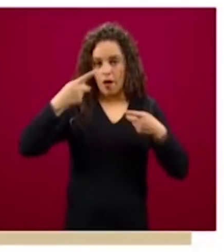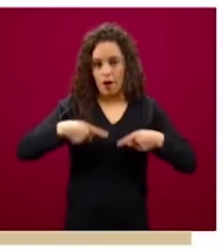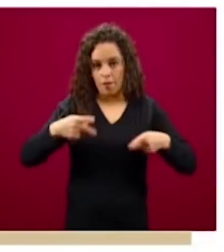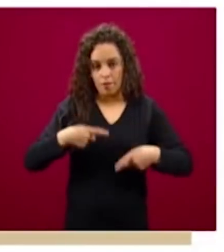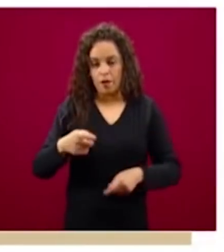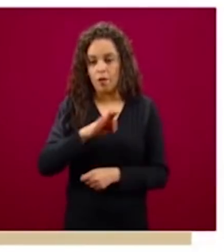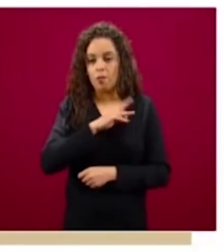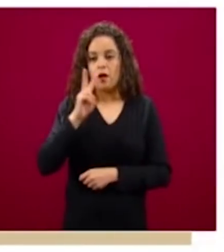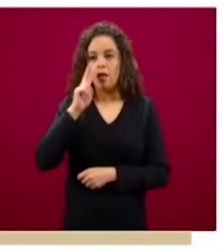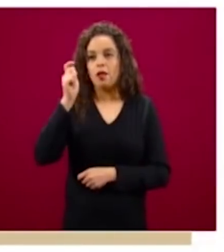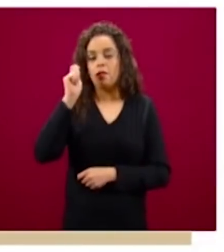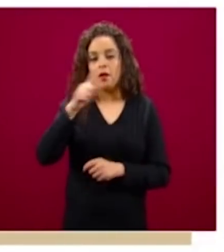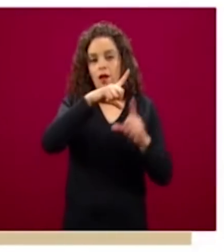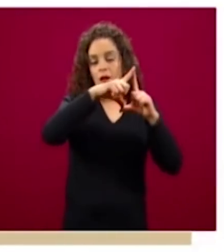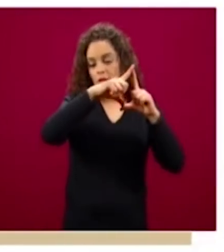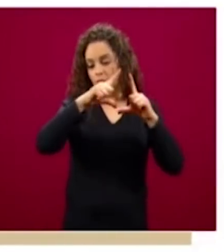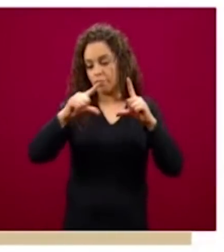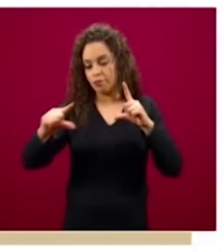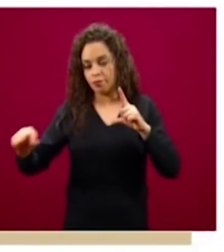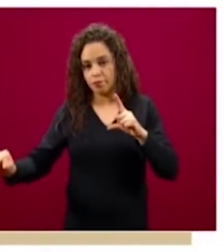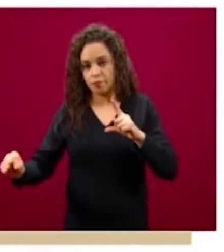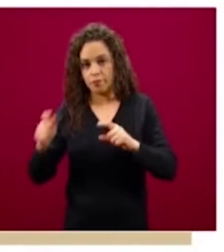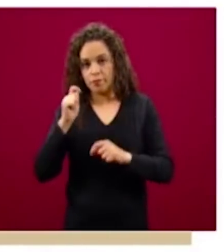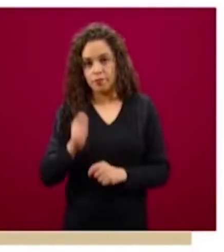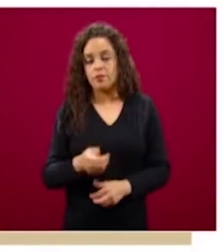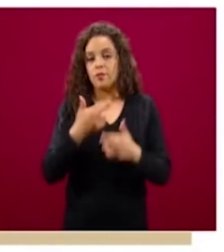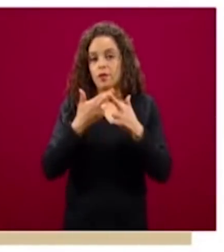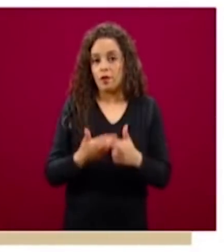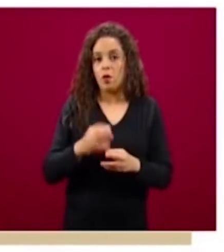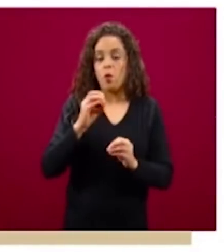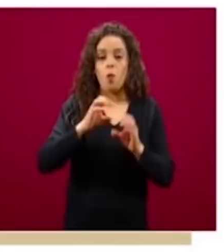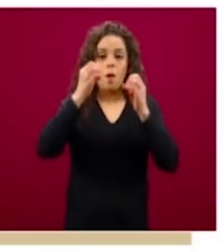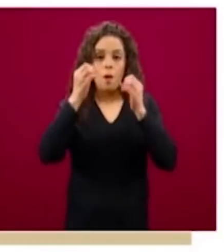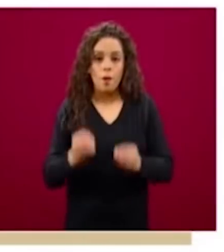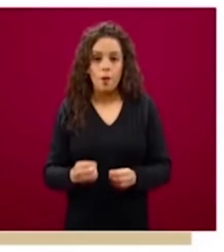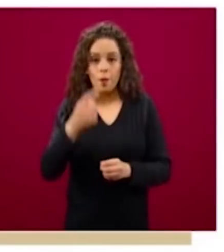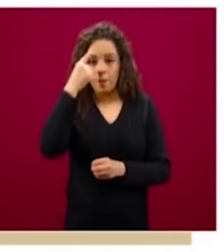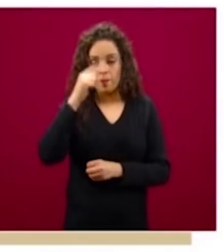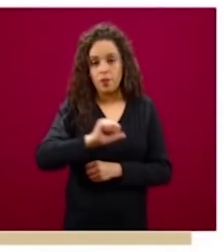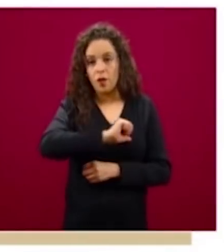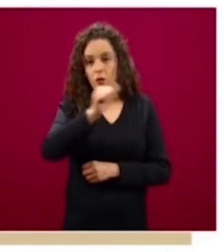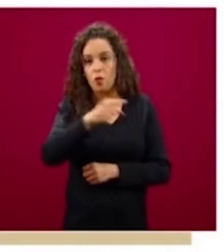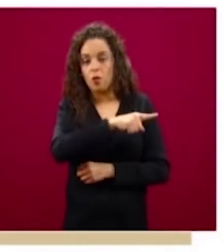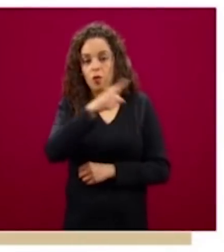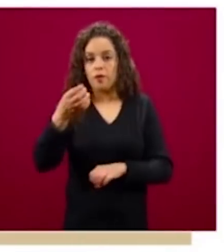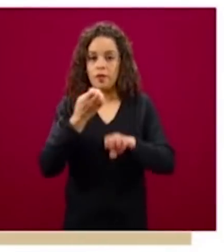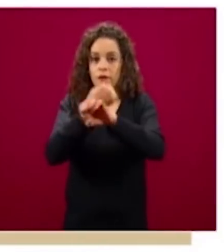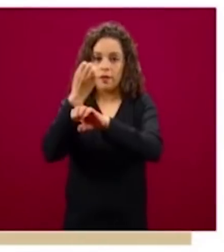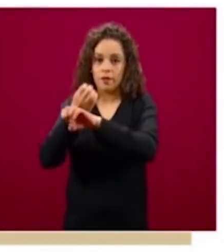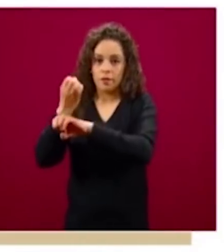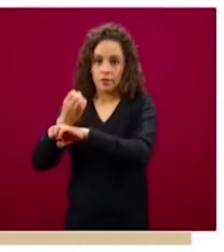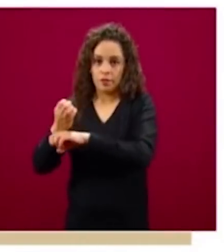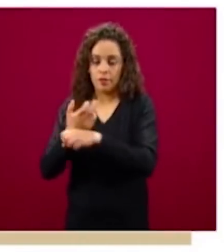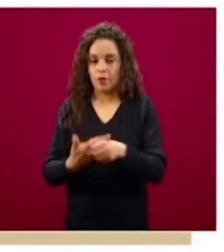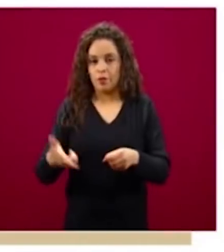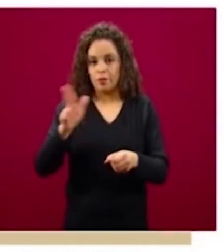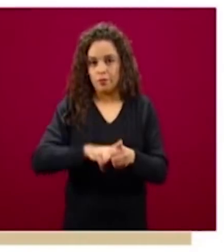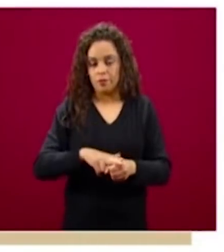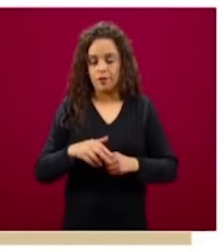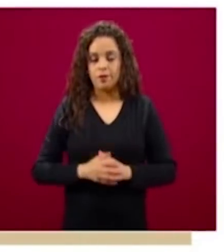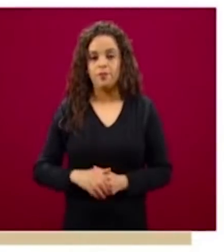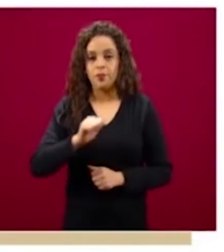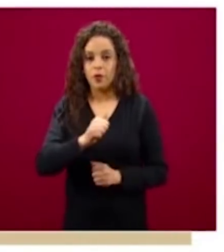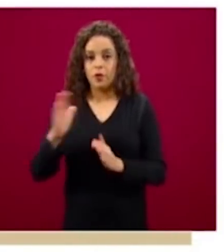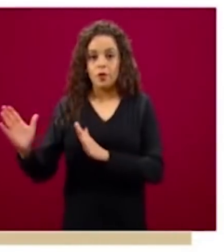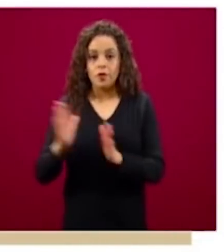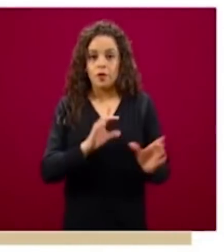descendente, la disponibilidad o ocupación que hay para todas las demás entidades federativas. La siguiente